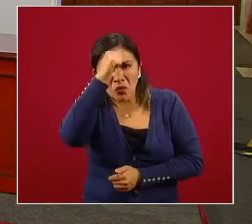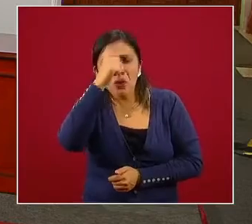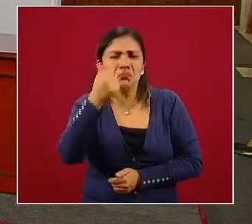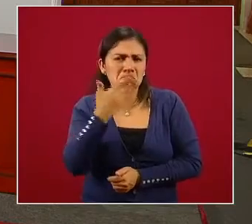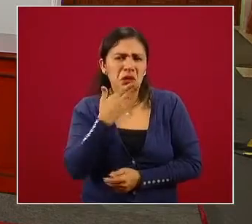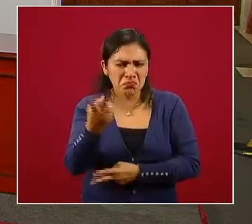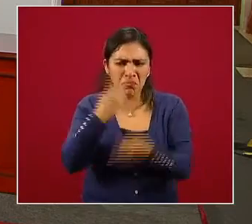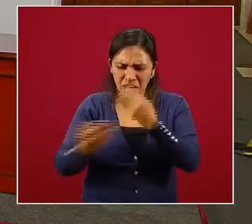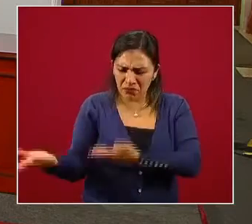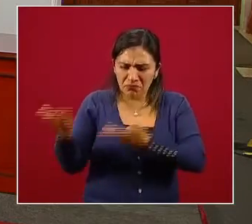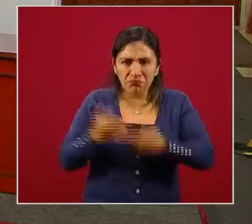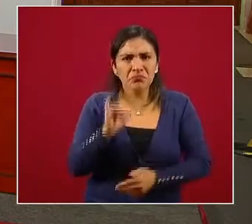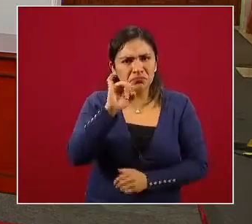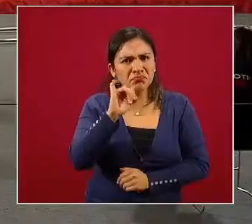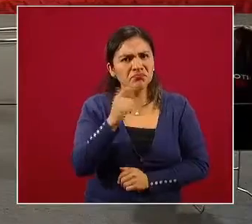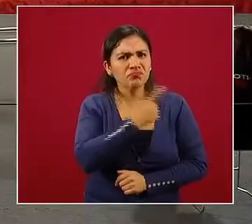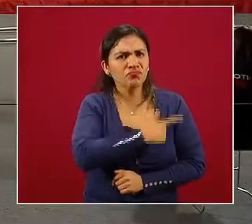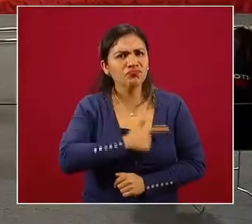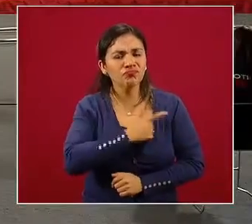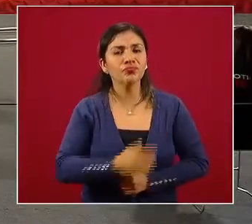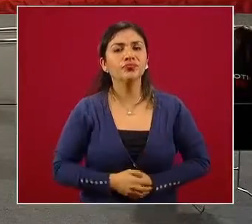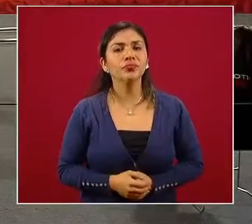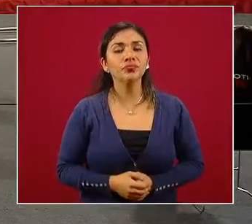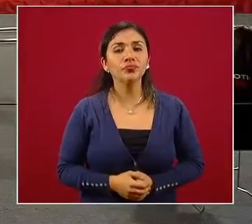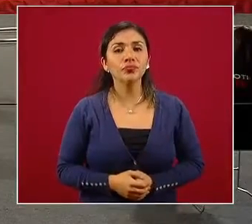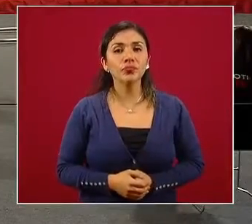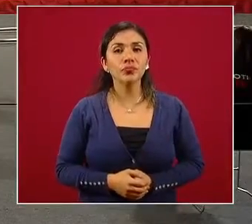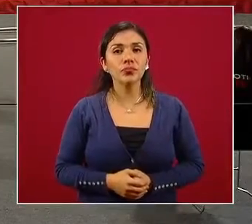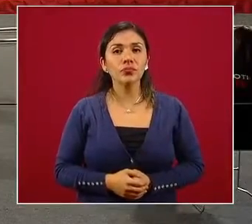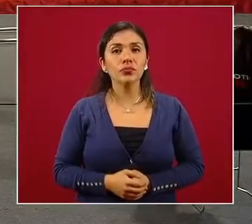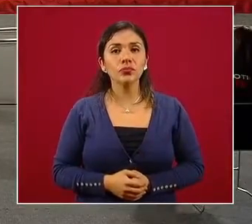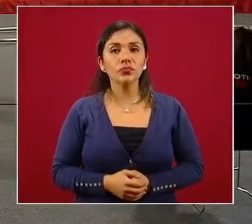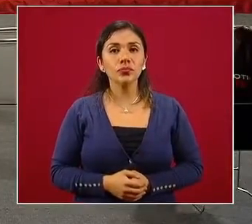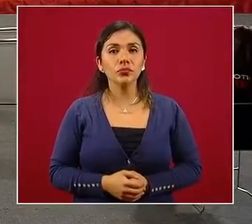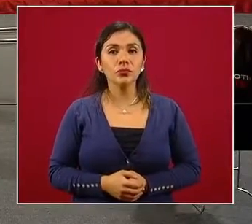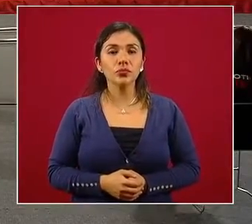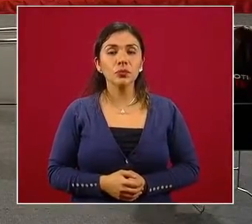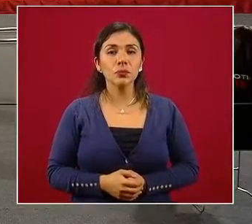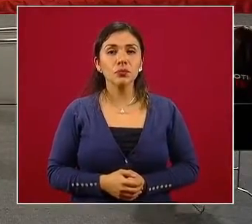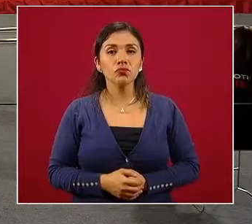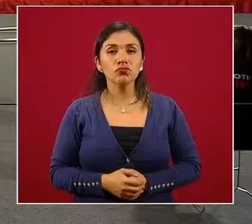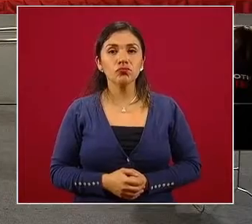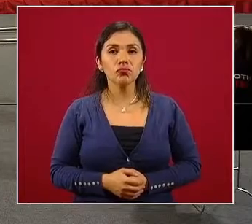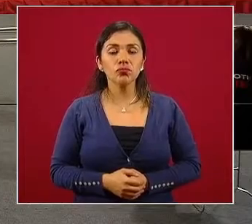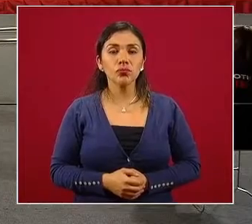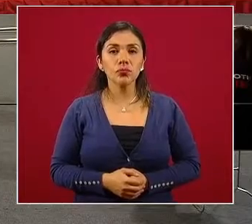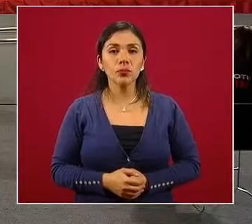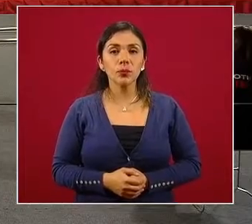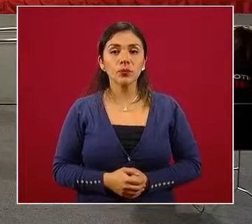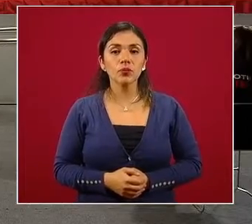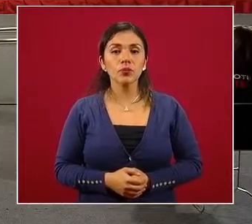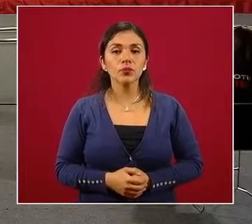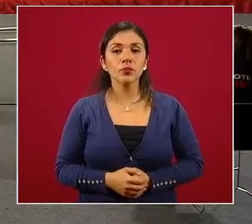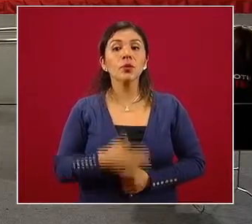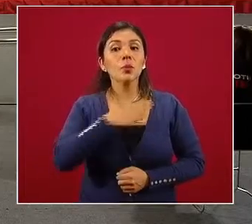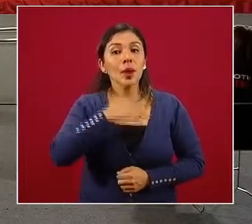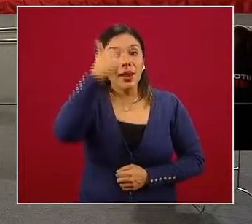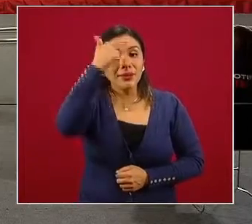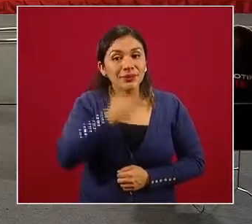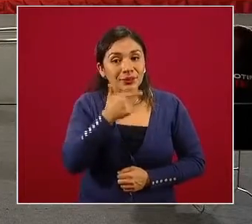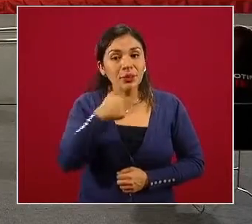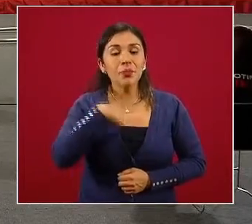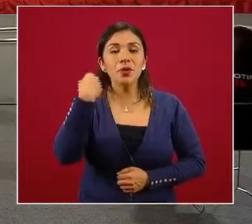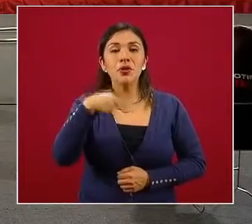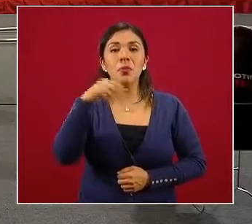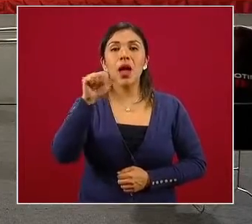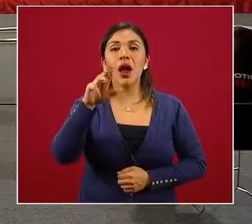muy bienvenido. Sí, por supuesto. Por favor, creo que usted va a ser el último, porque nos quedan 2 minutos. Buenas noches, gracias. Arturo Contreras,